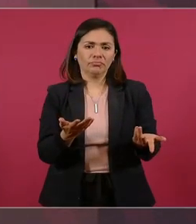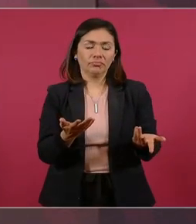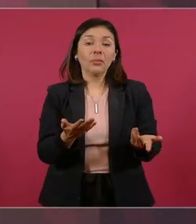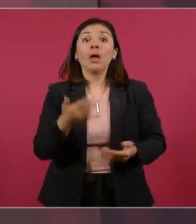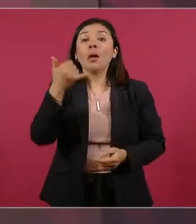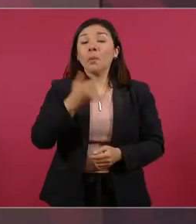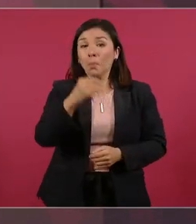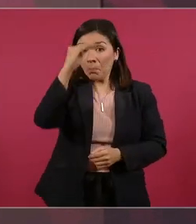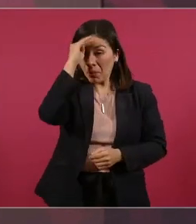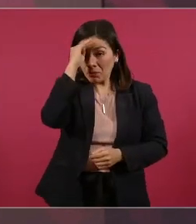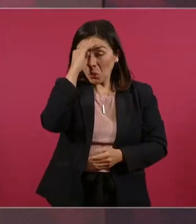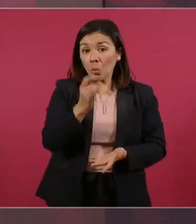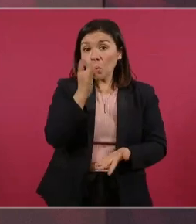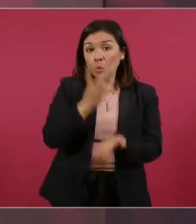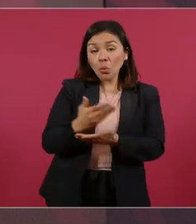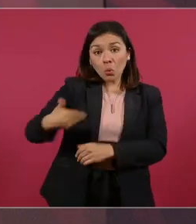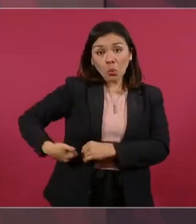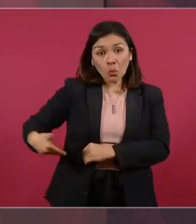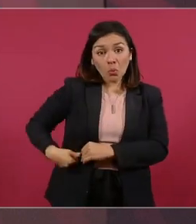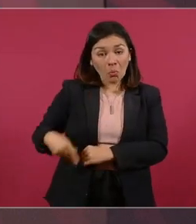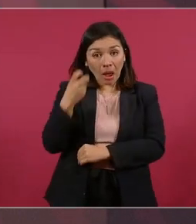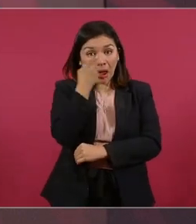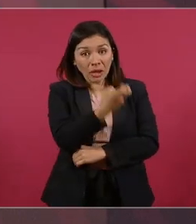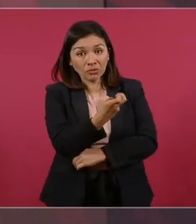culpa de ellos,